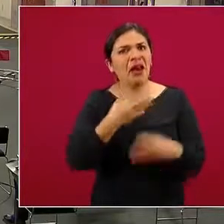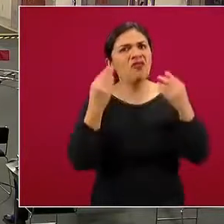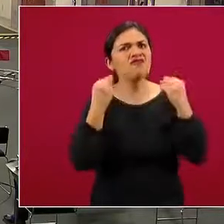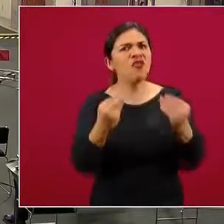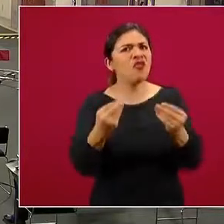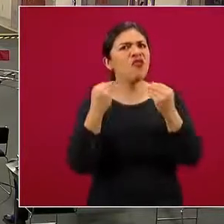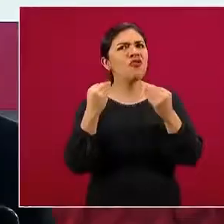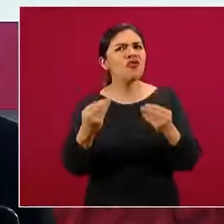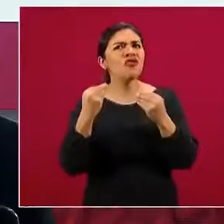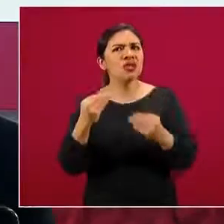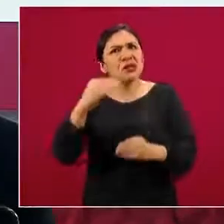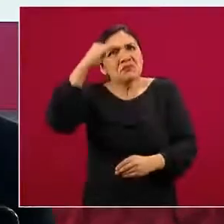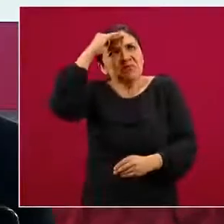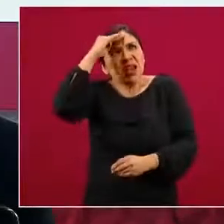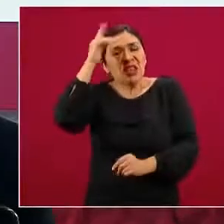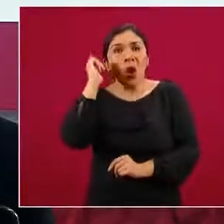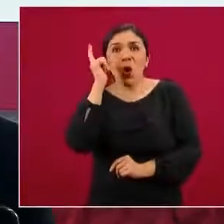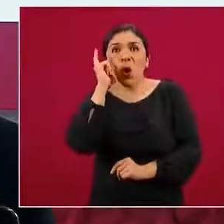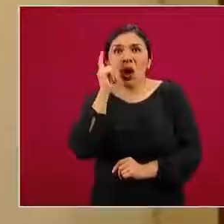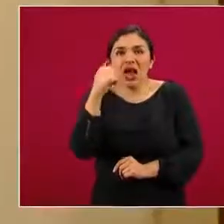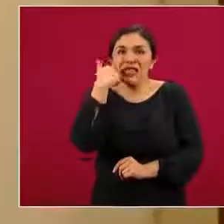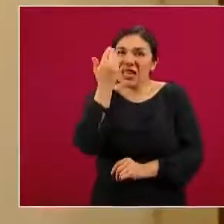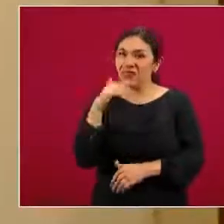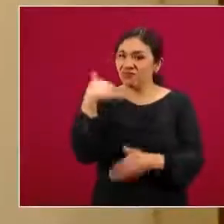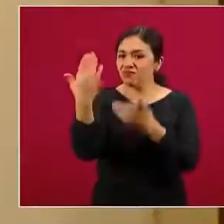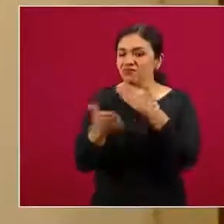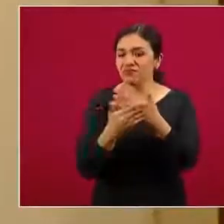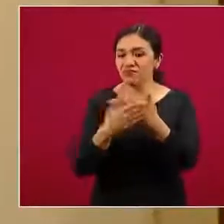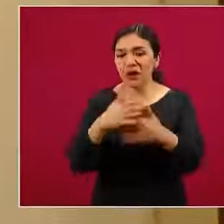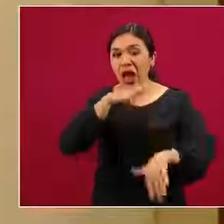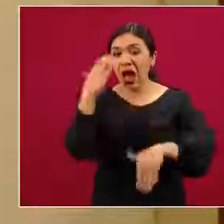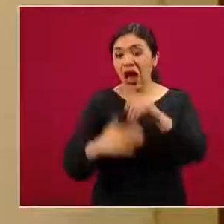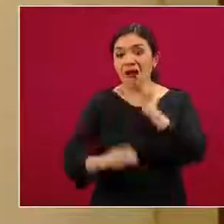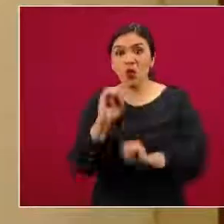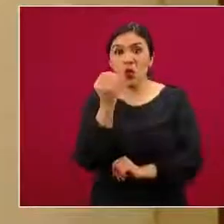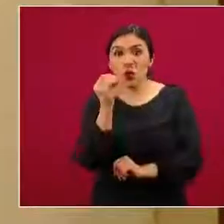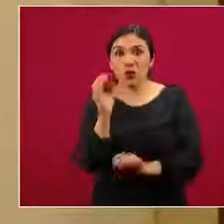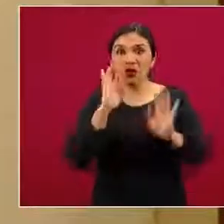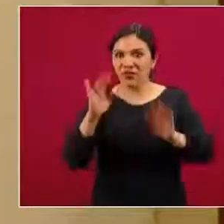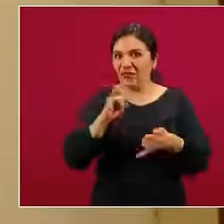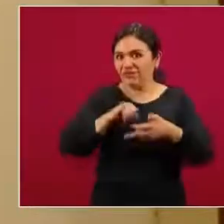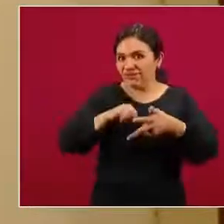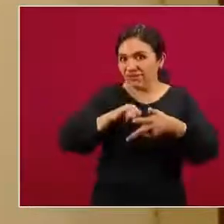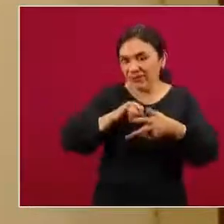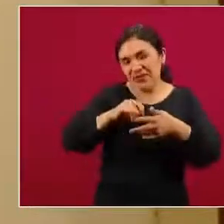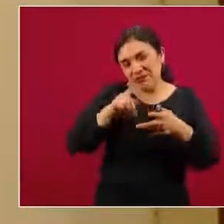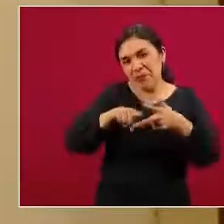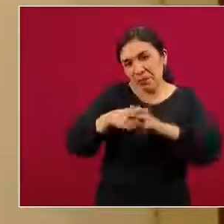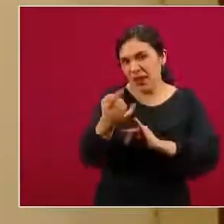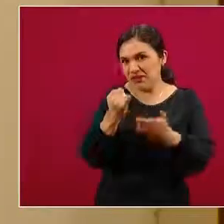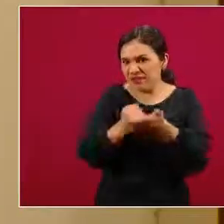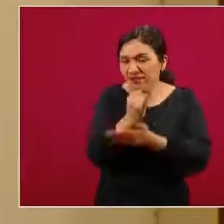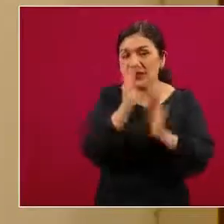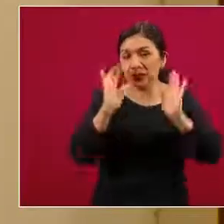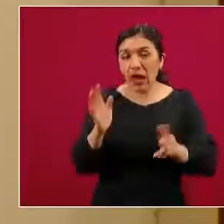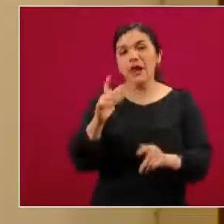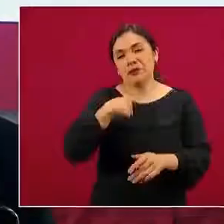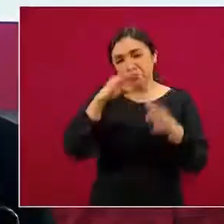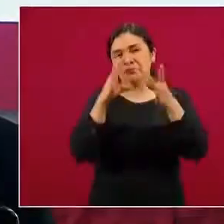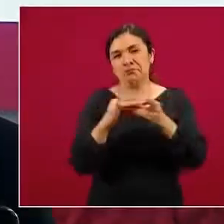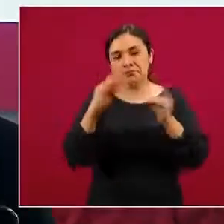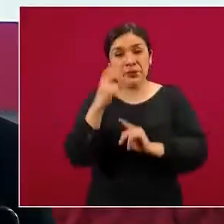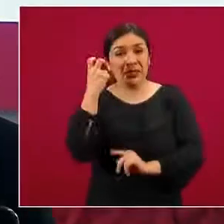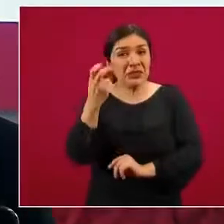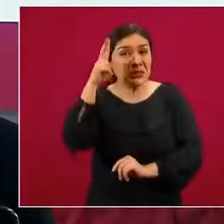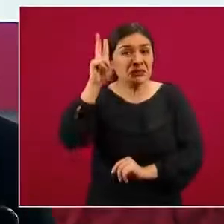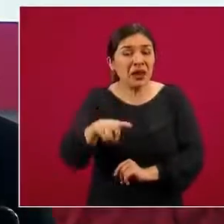una gran expectativa, es a final de este mes, ahorita vamos a dar todos los detalles y realmente es